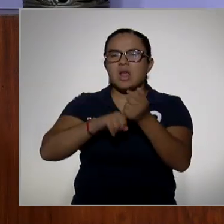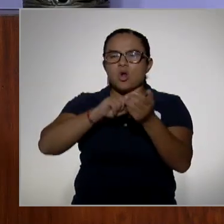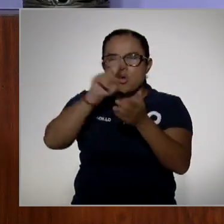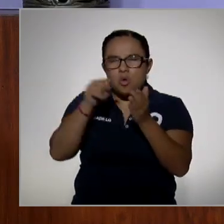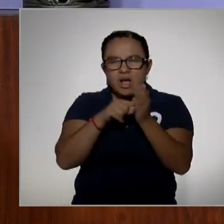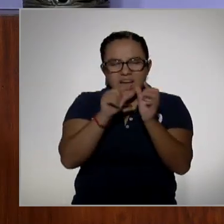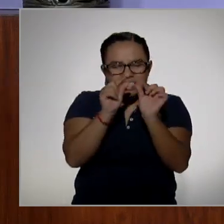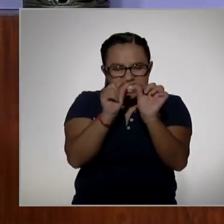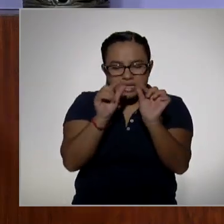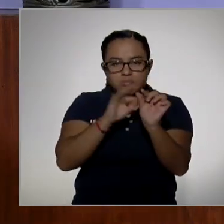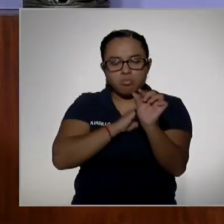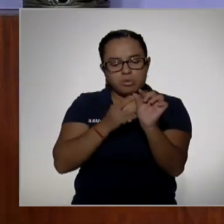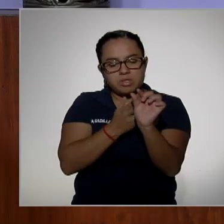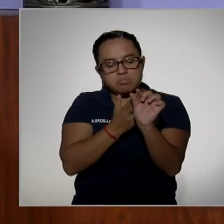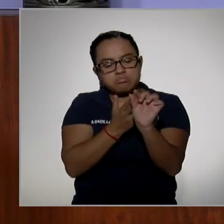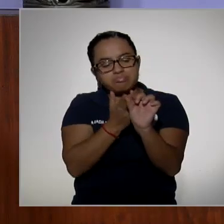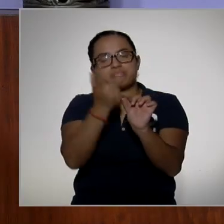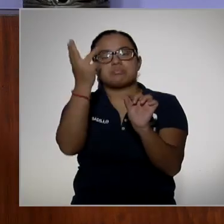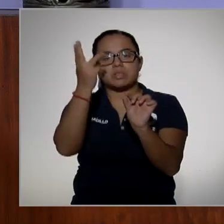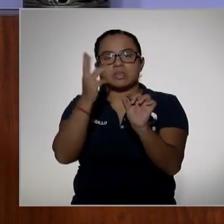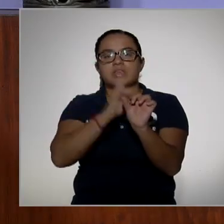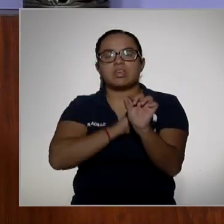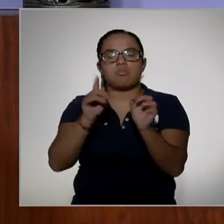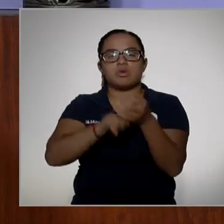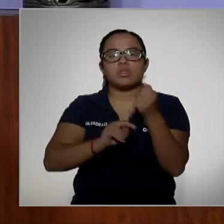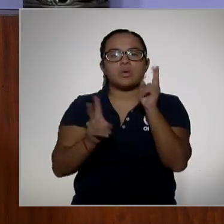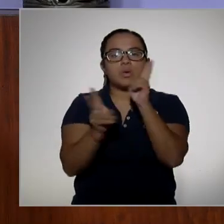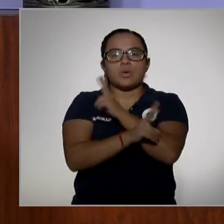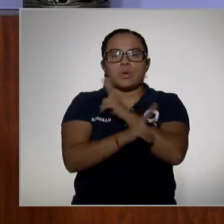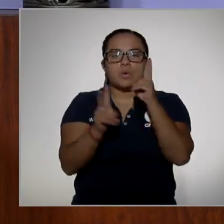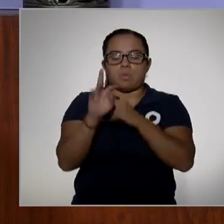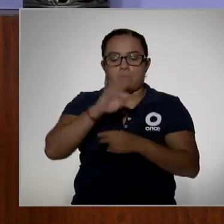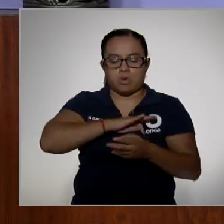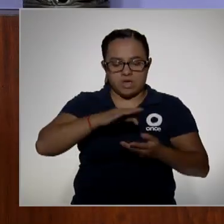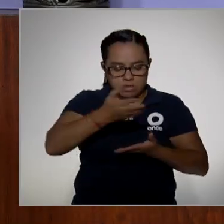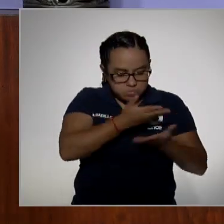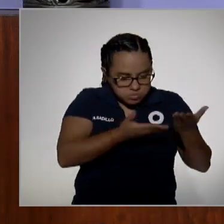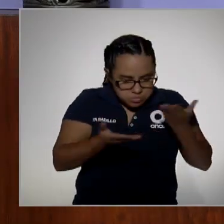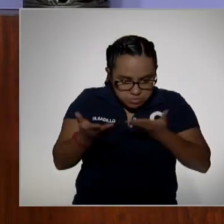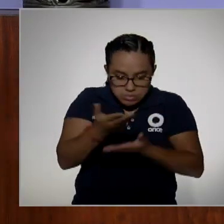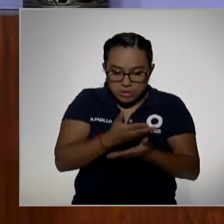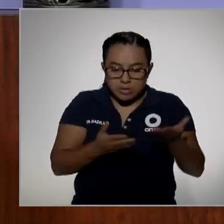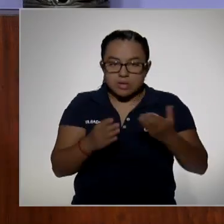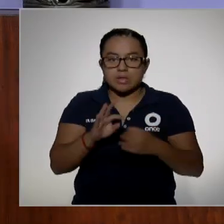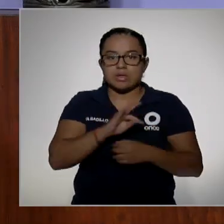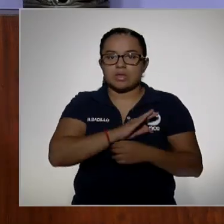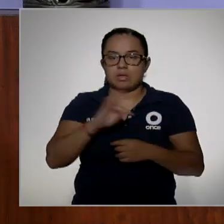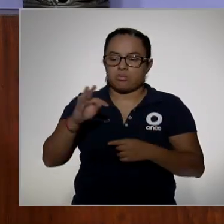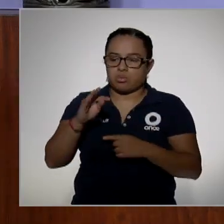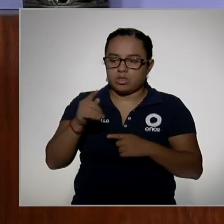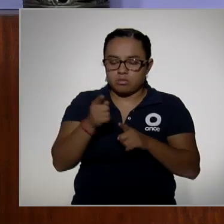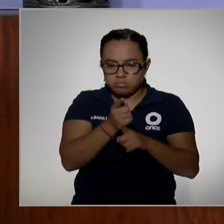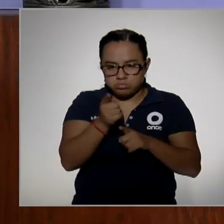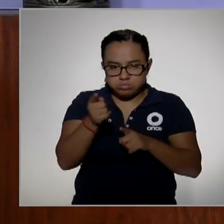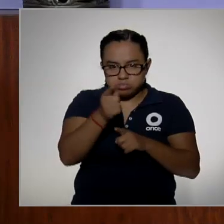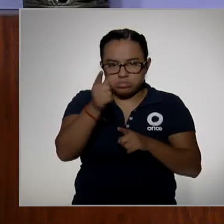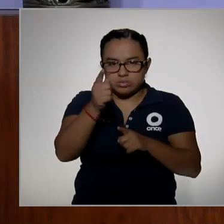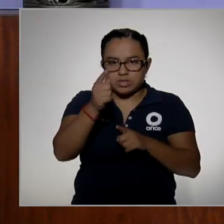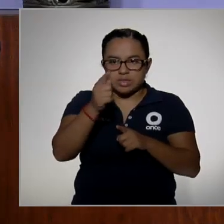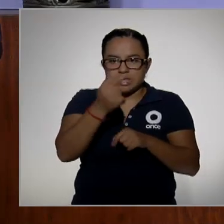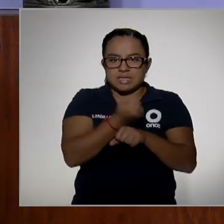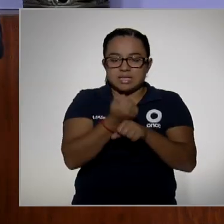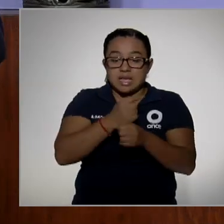donar este oxígeno tener este intercambio que necesitamos y atravesar todos estos pequeños vasos sin